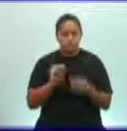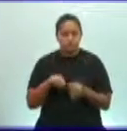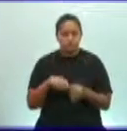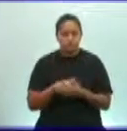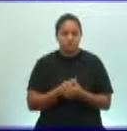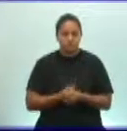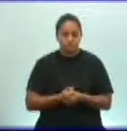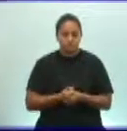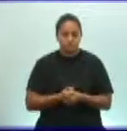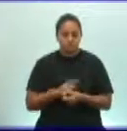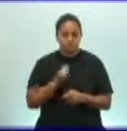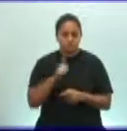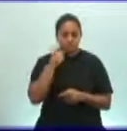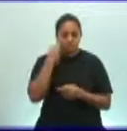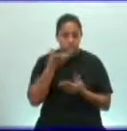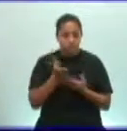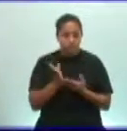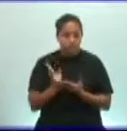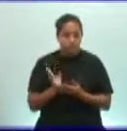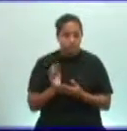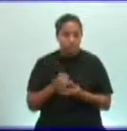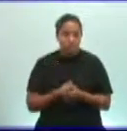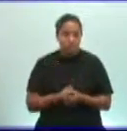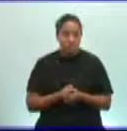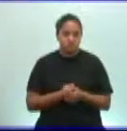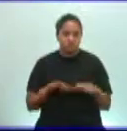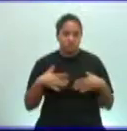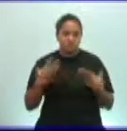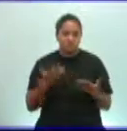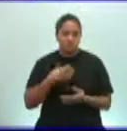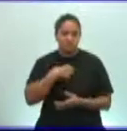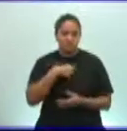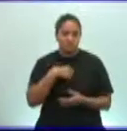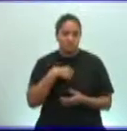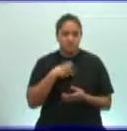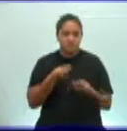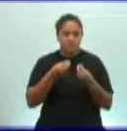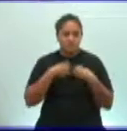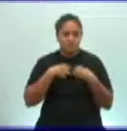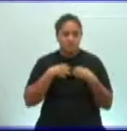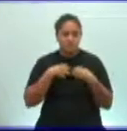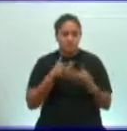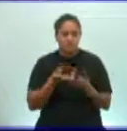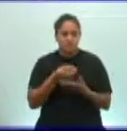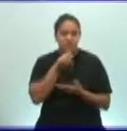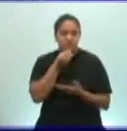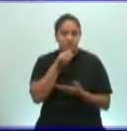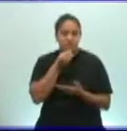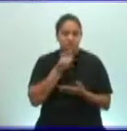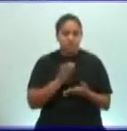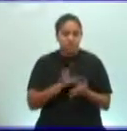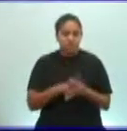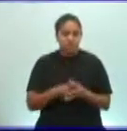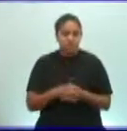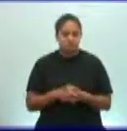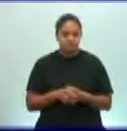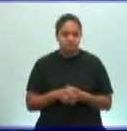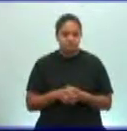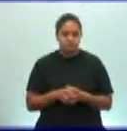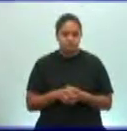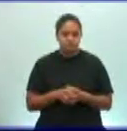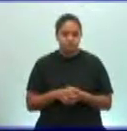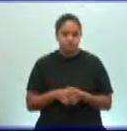inmediato les voy a presentar los materiales con que vamos a trabajar en el encuentro de hoy.